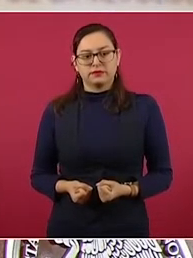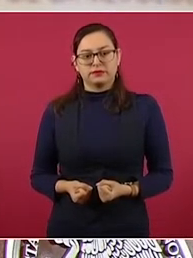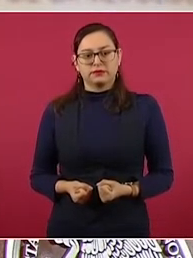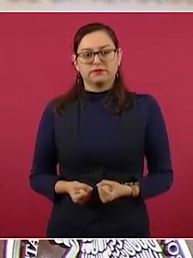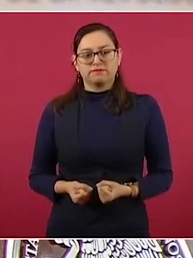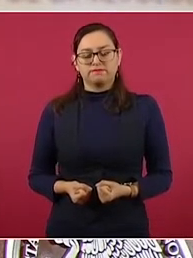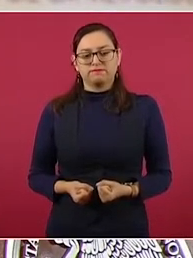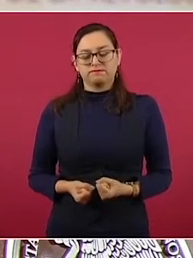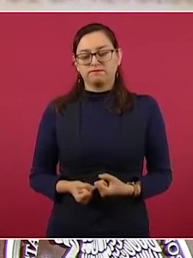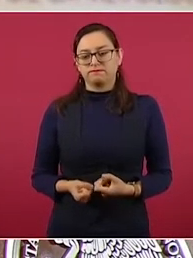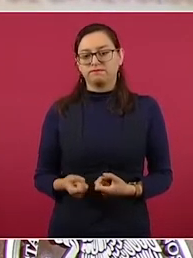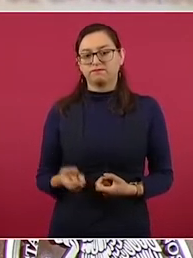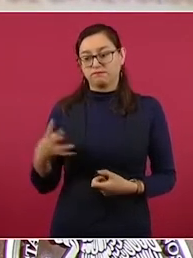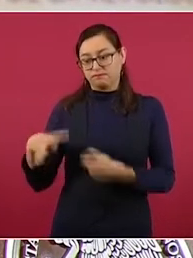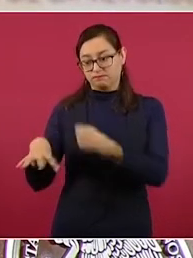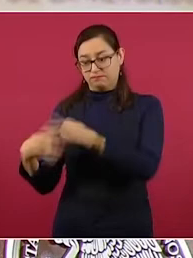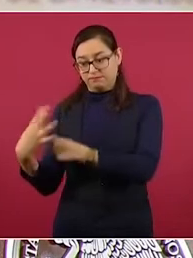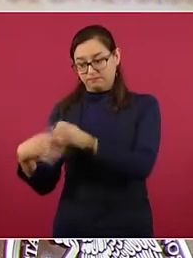herido,